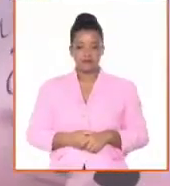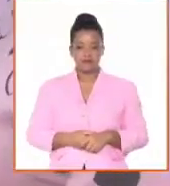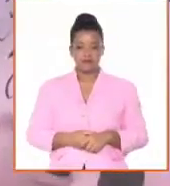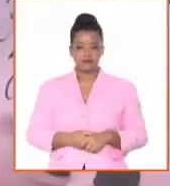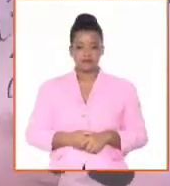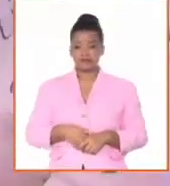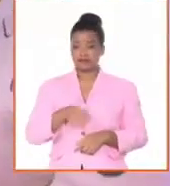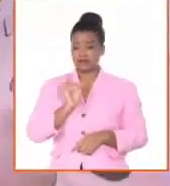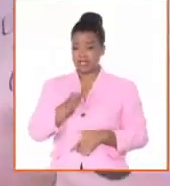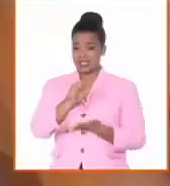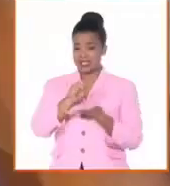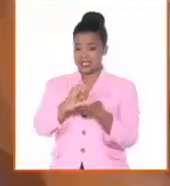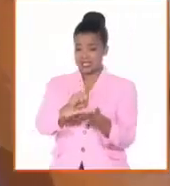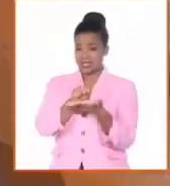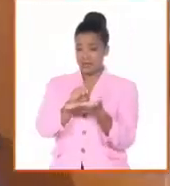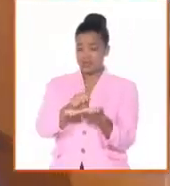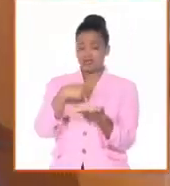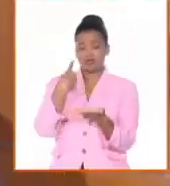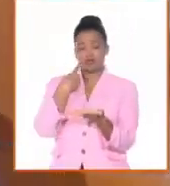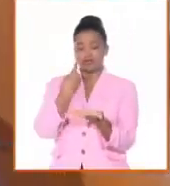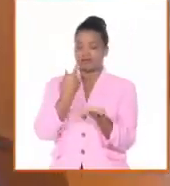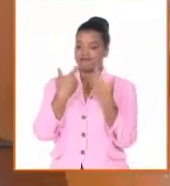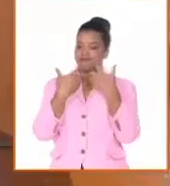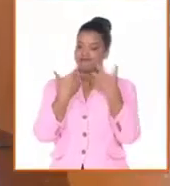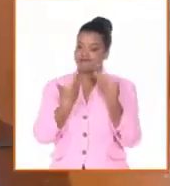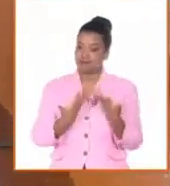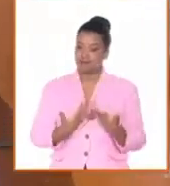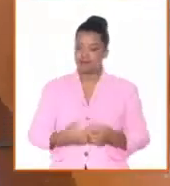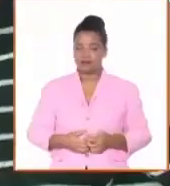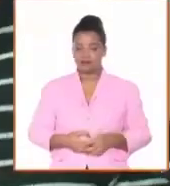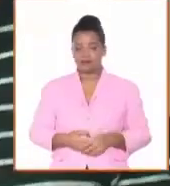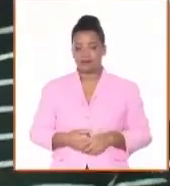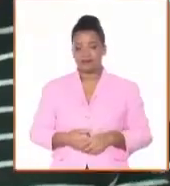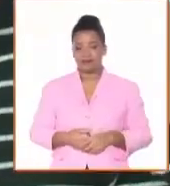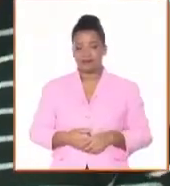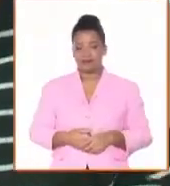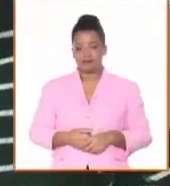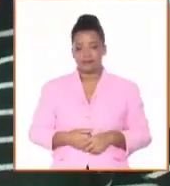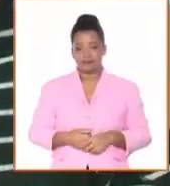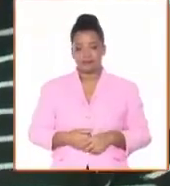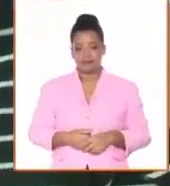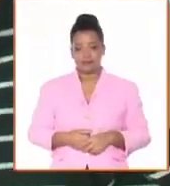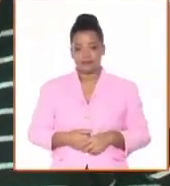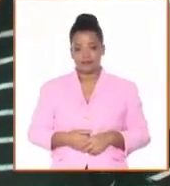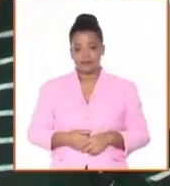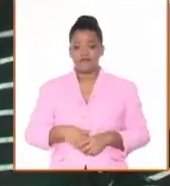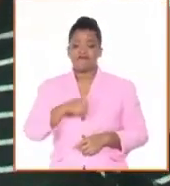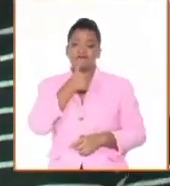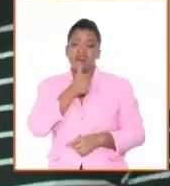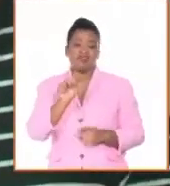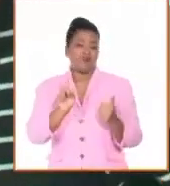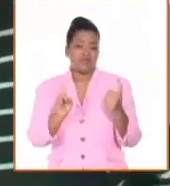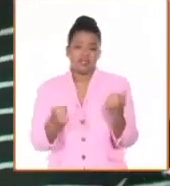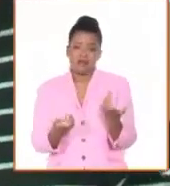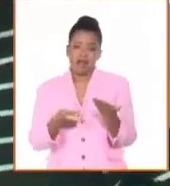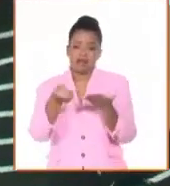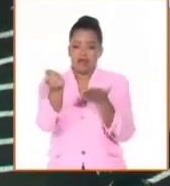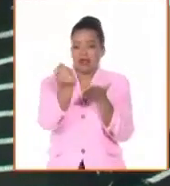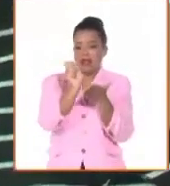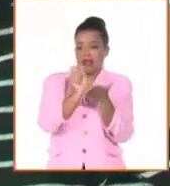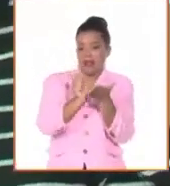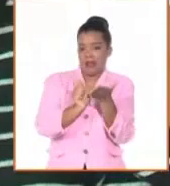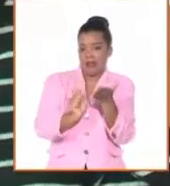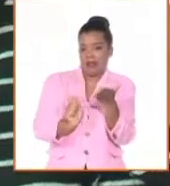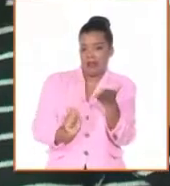la propiedad aporta grandes beneficios a la hora de la realización al no tener que introducir datos a no tener que pasar del